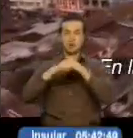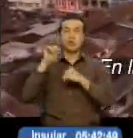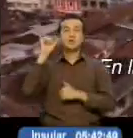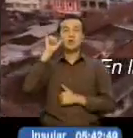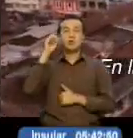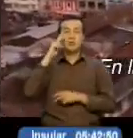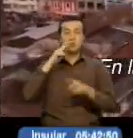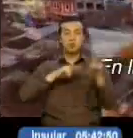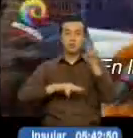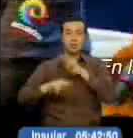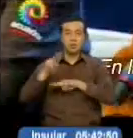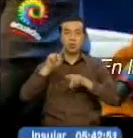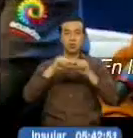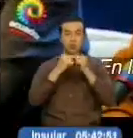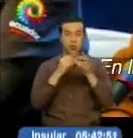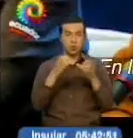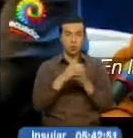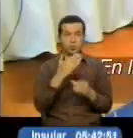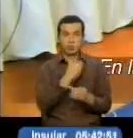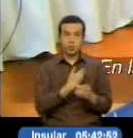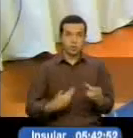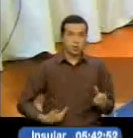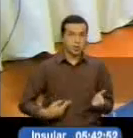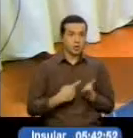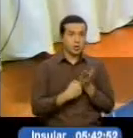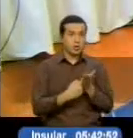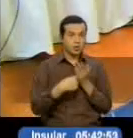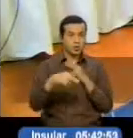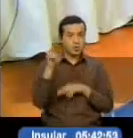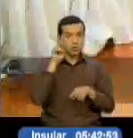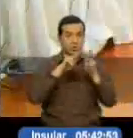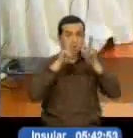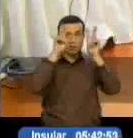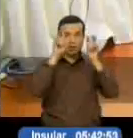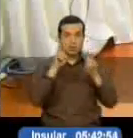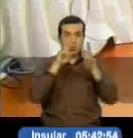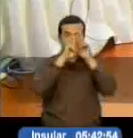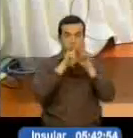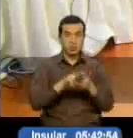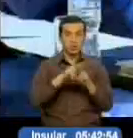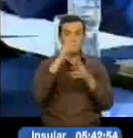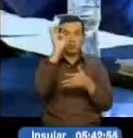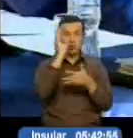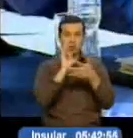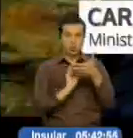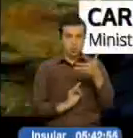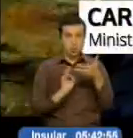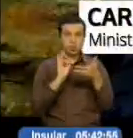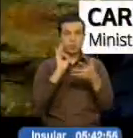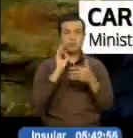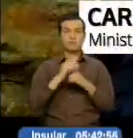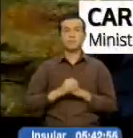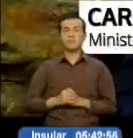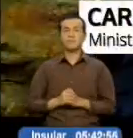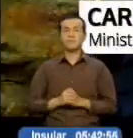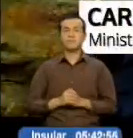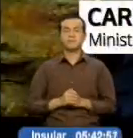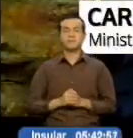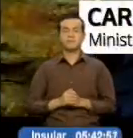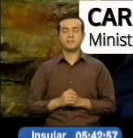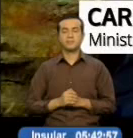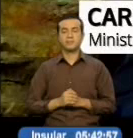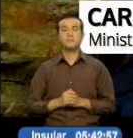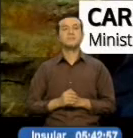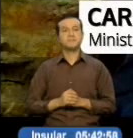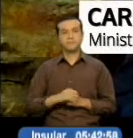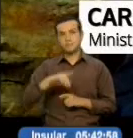se desarrolló el gabinete ampliado presidencial, en el cual se analizaron temas como la revisión de la proforma presupuestaria. También es uno de